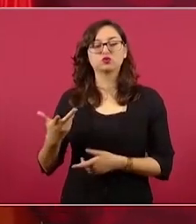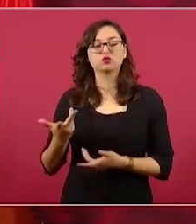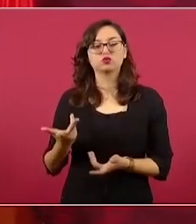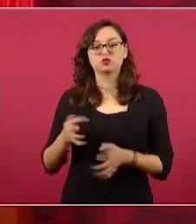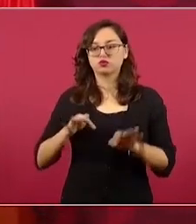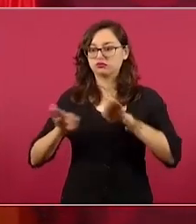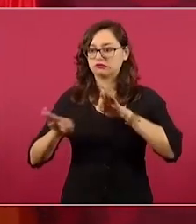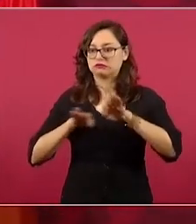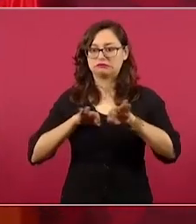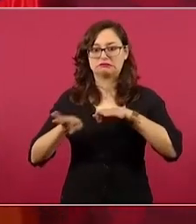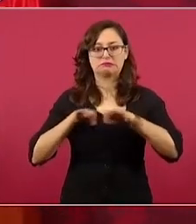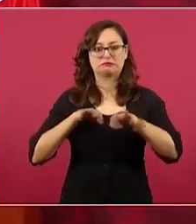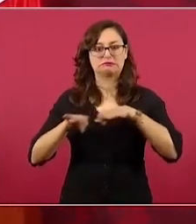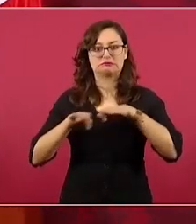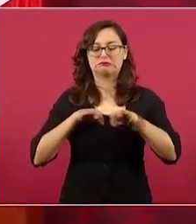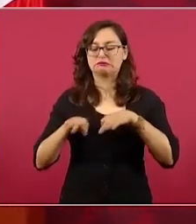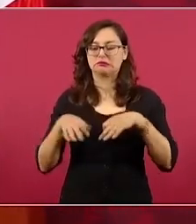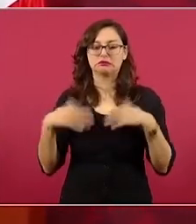que